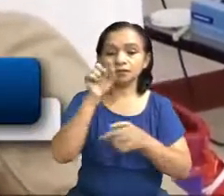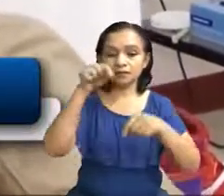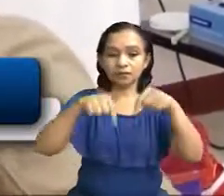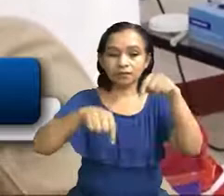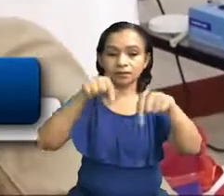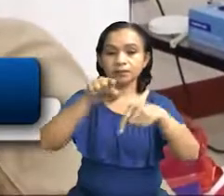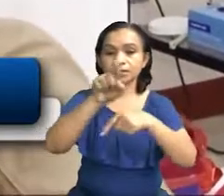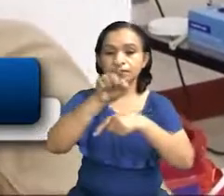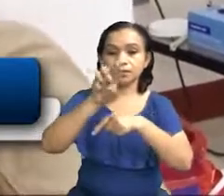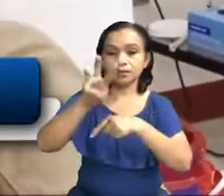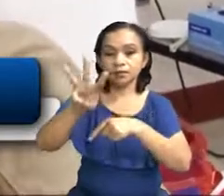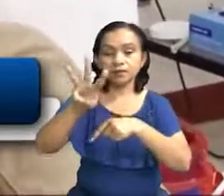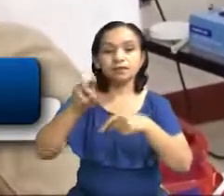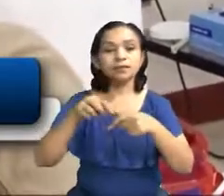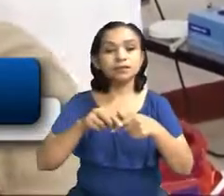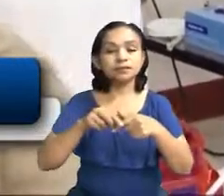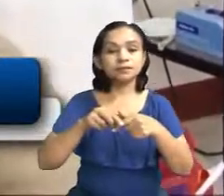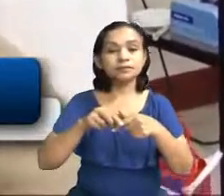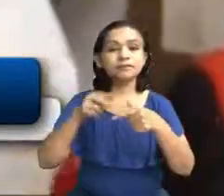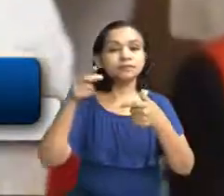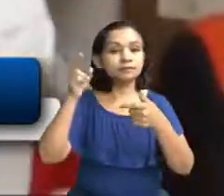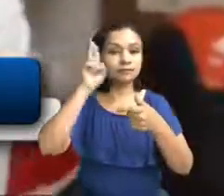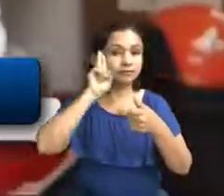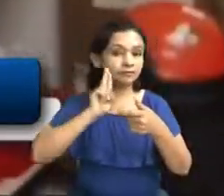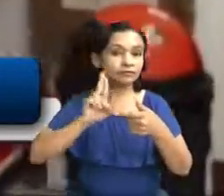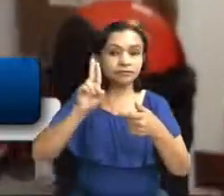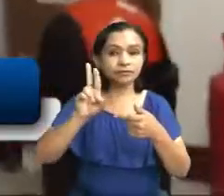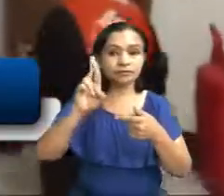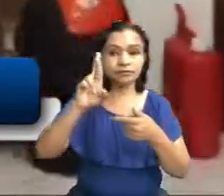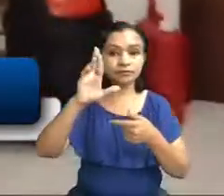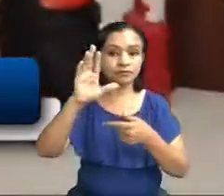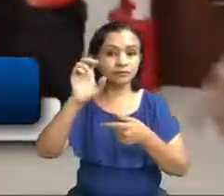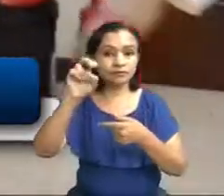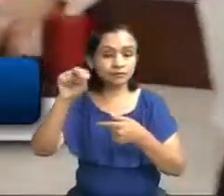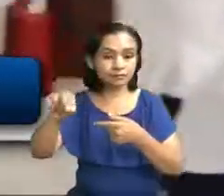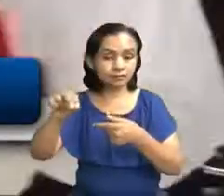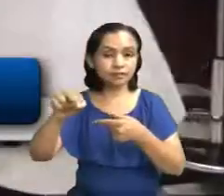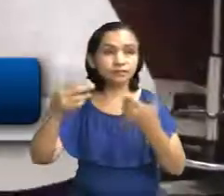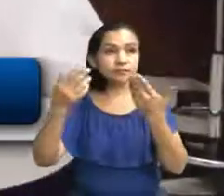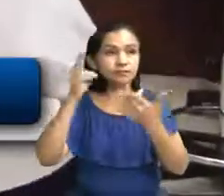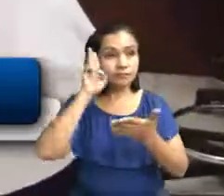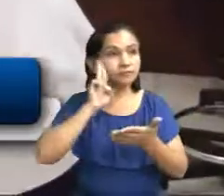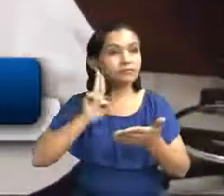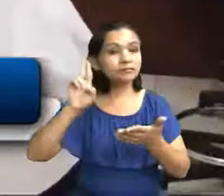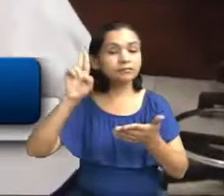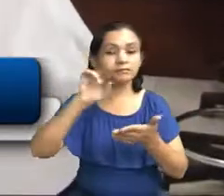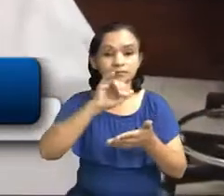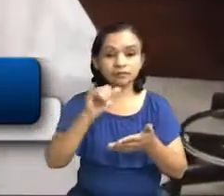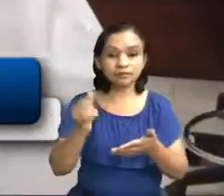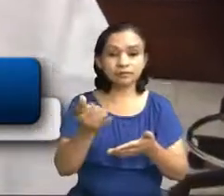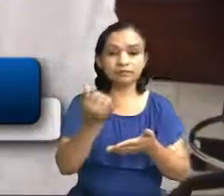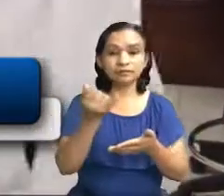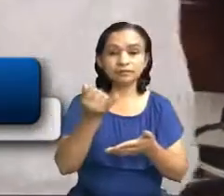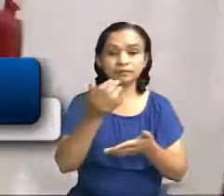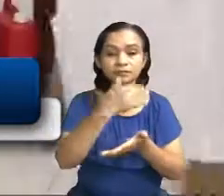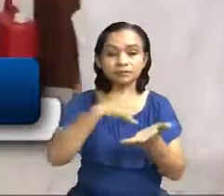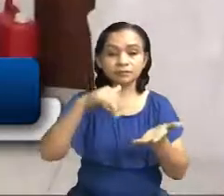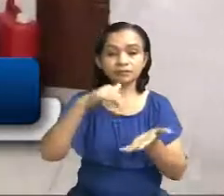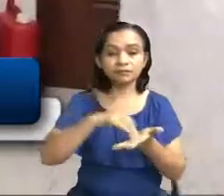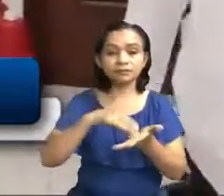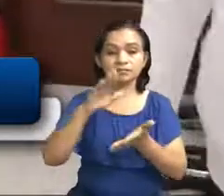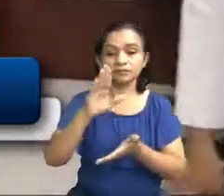Y en Bluefield estamos en la Huracán, en la Universidad, en la Huracán, el jueves y en el puesto de salud del